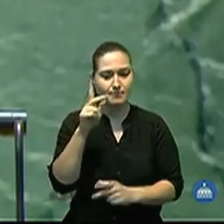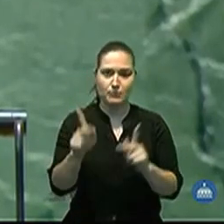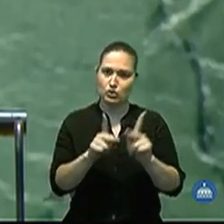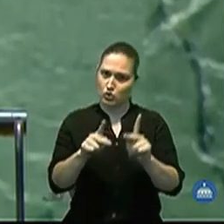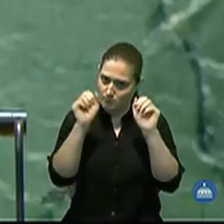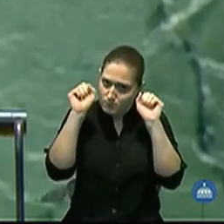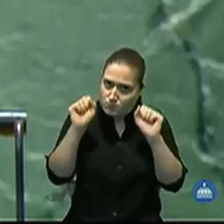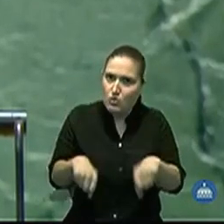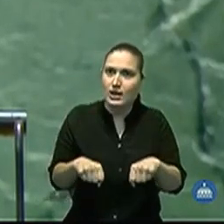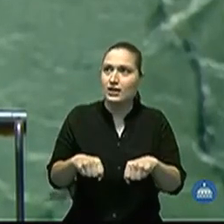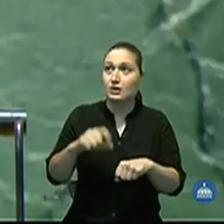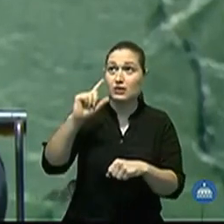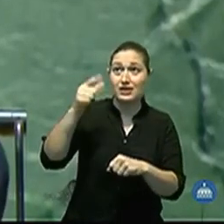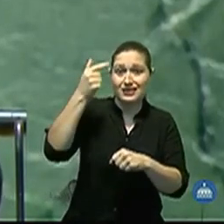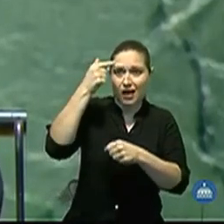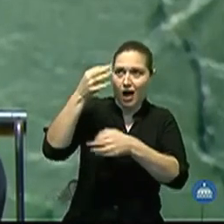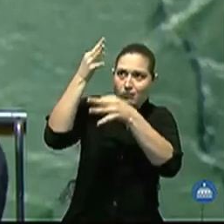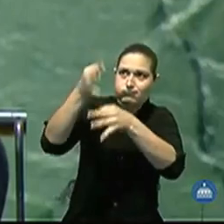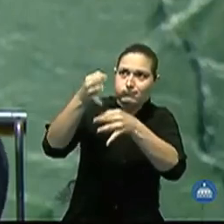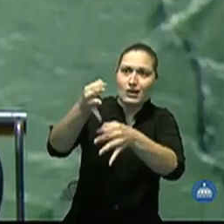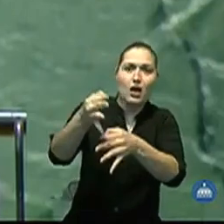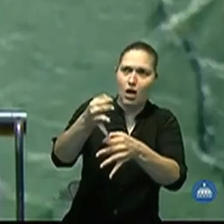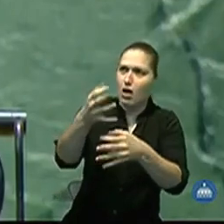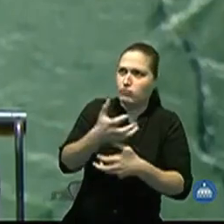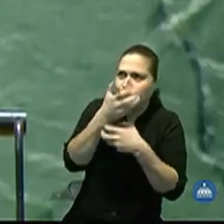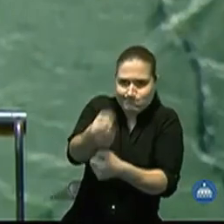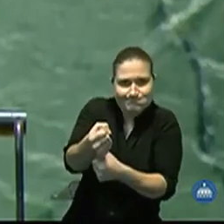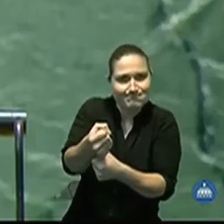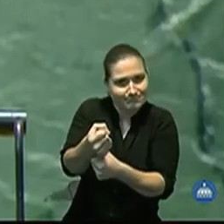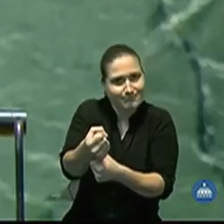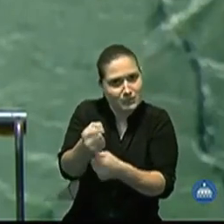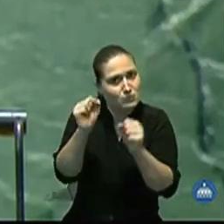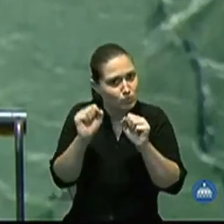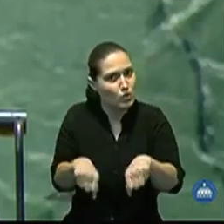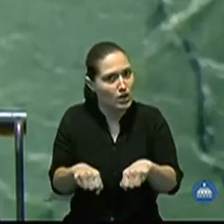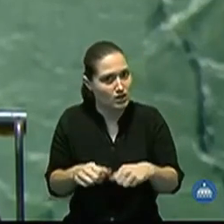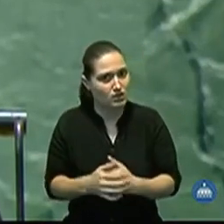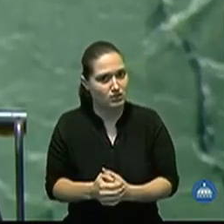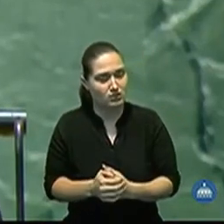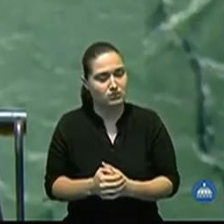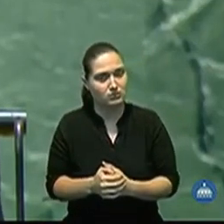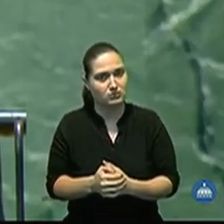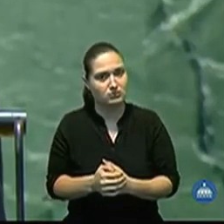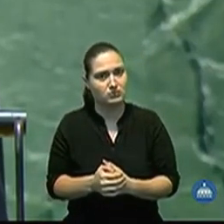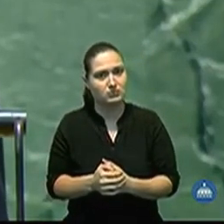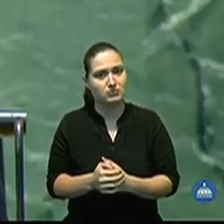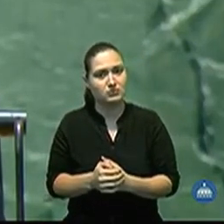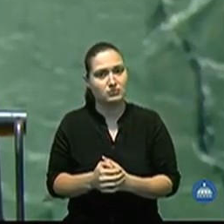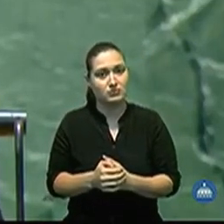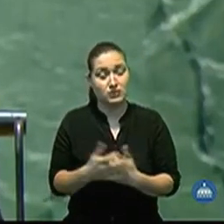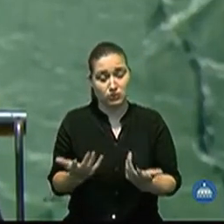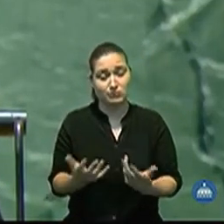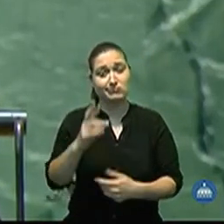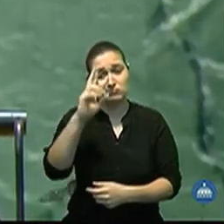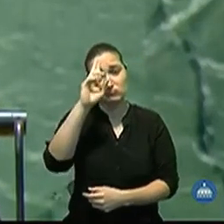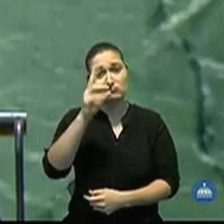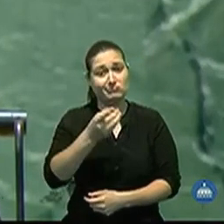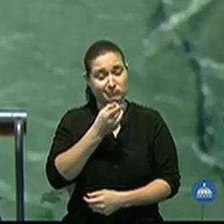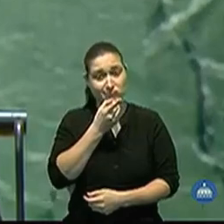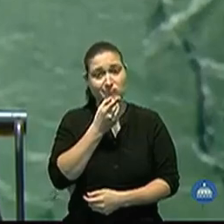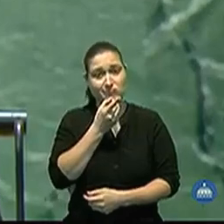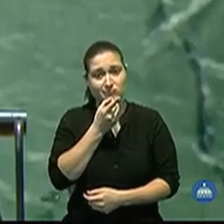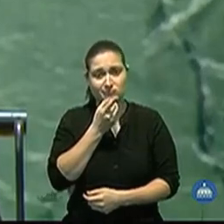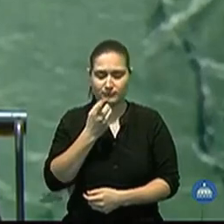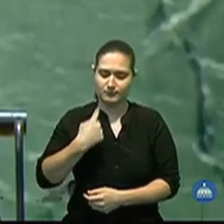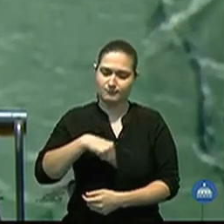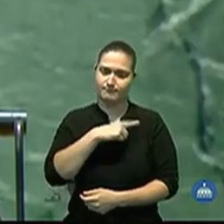en las decisiones emanadas de este imprescindible concierto de naciones. Para la República Dominicana, el compromiso